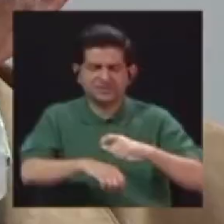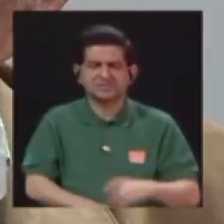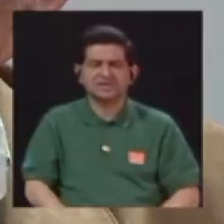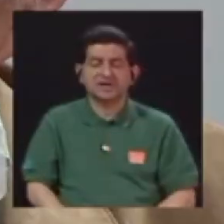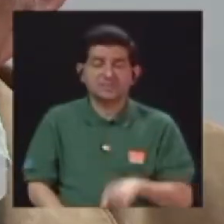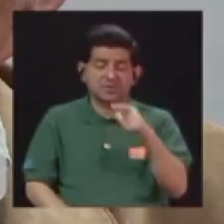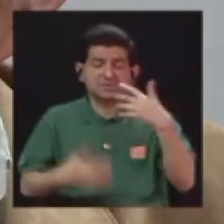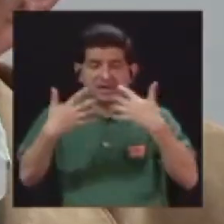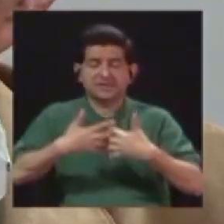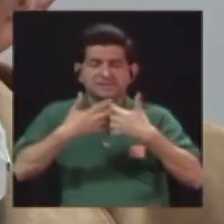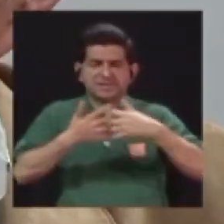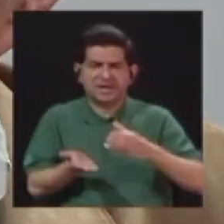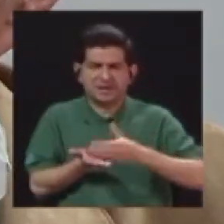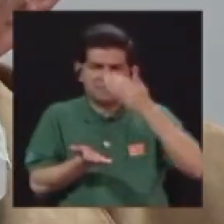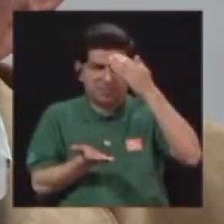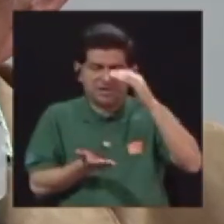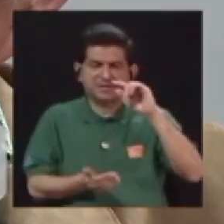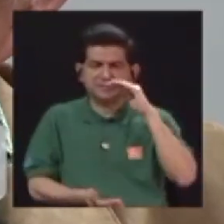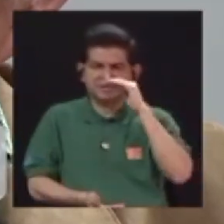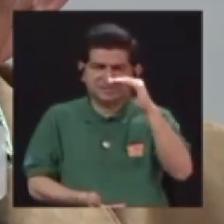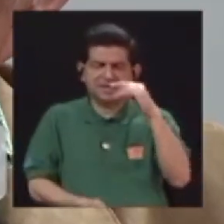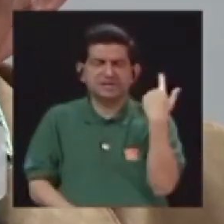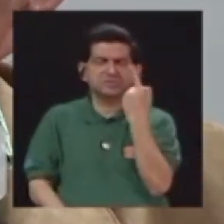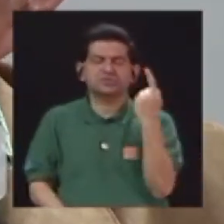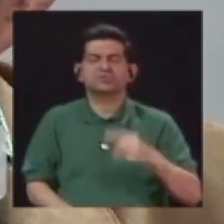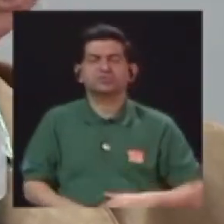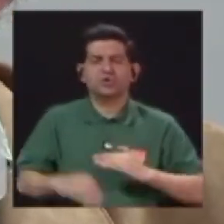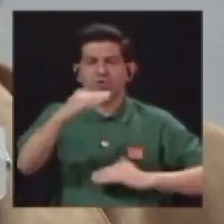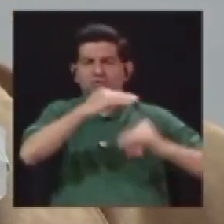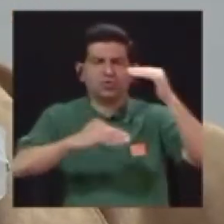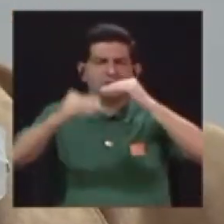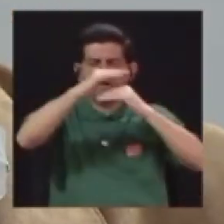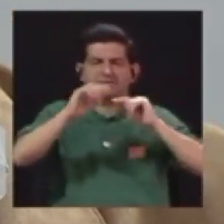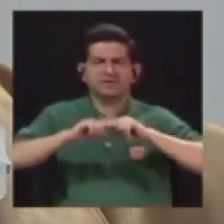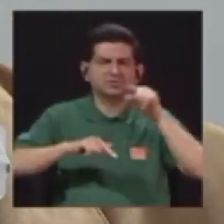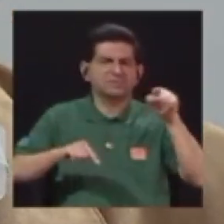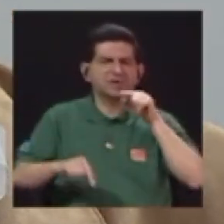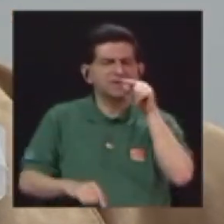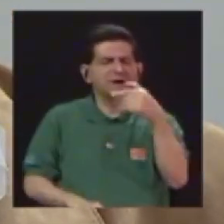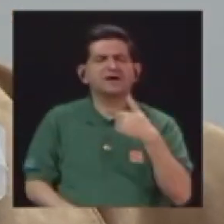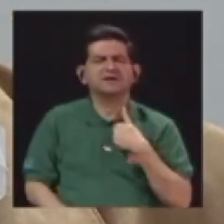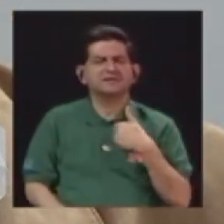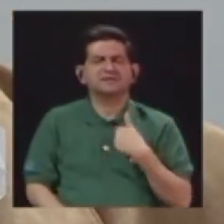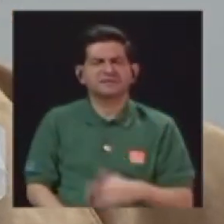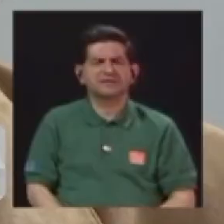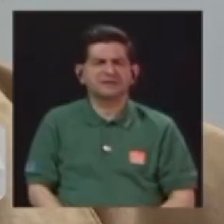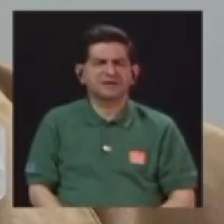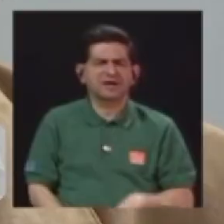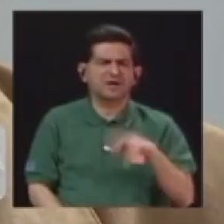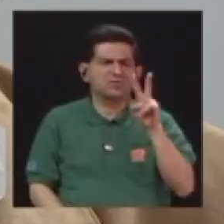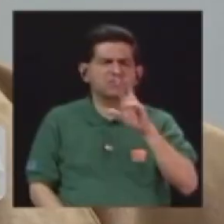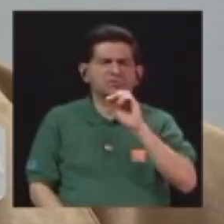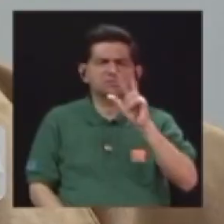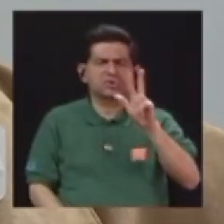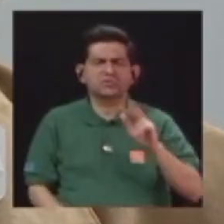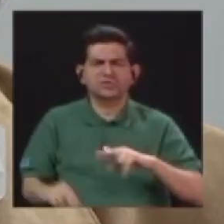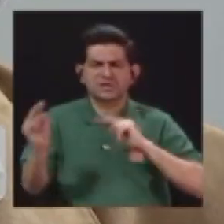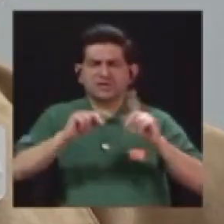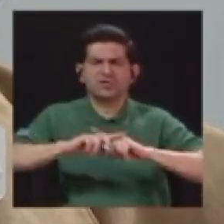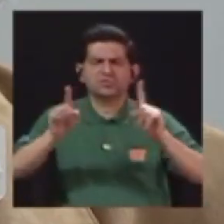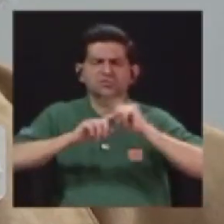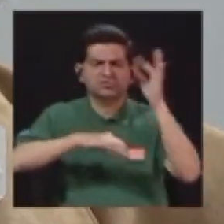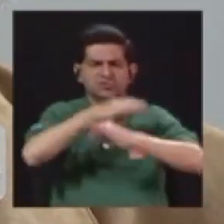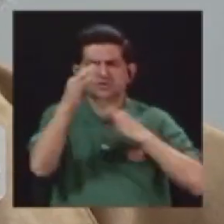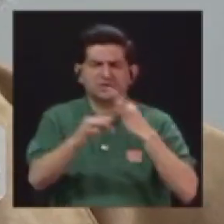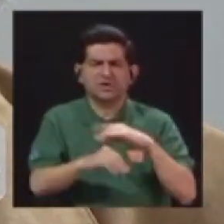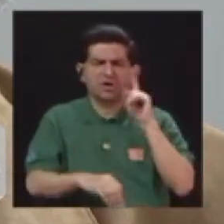que yo administraba estaba ahí, es el edificio. Pero ahora ahí lo que hay son 2 o 3 negocios de diferente naturaleza.